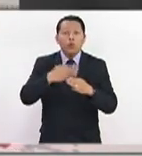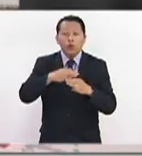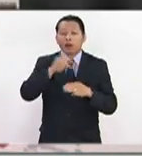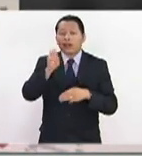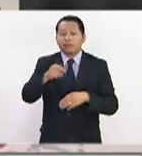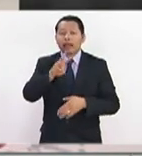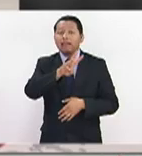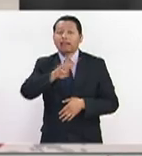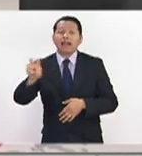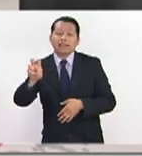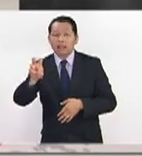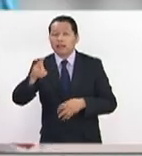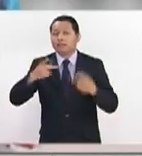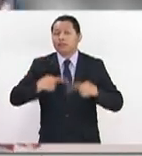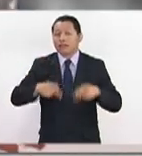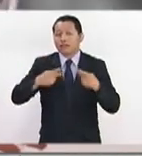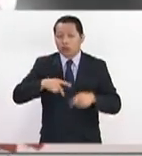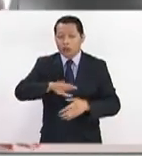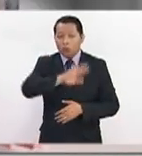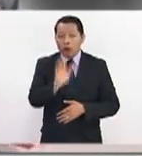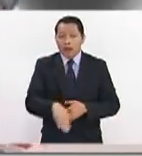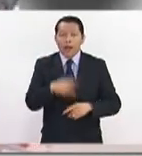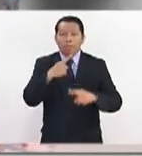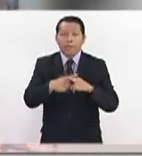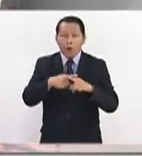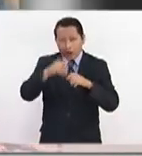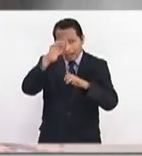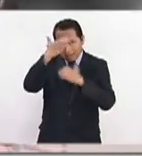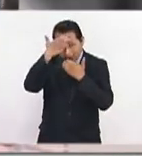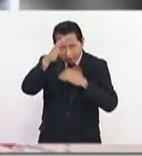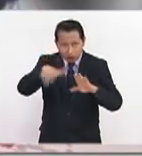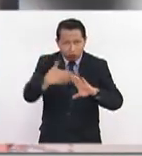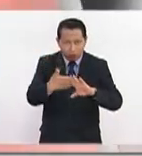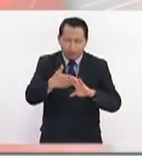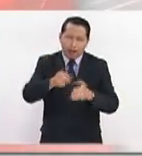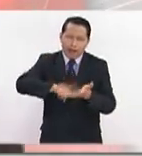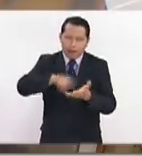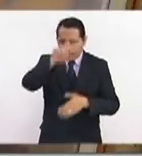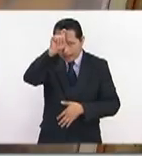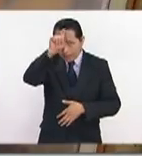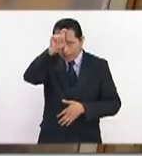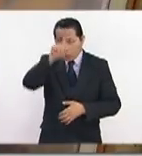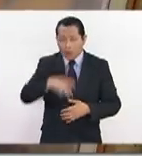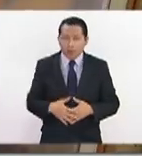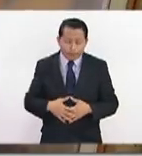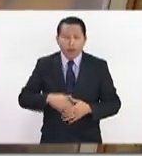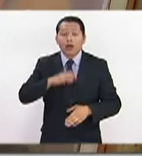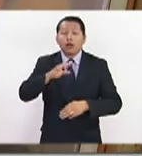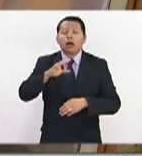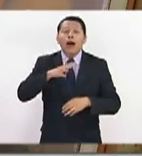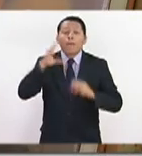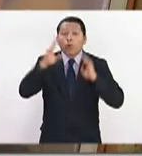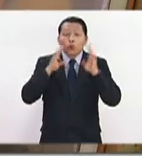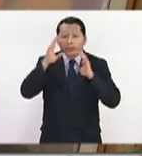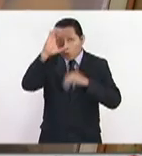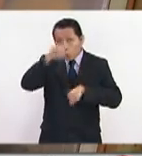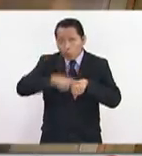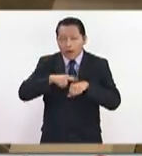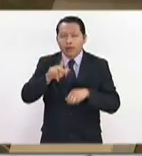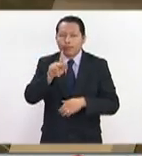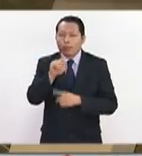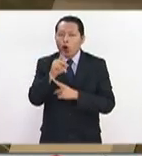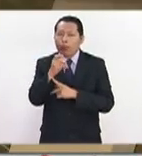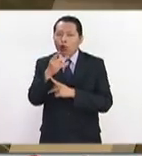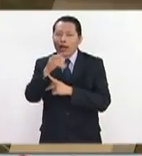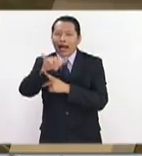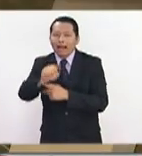más de 300 el número de víctimas por el atentado terrorista en Egipto. En el Museo de Culturas Populares se